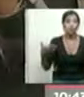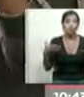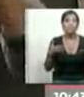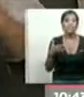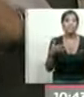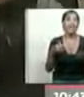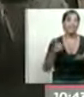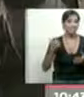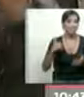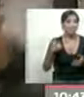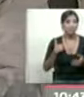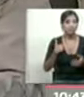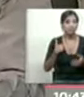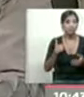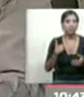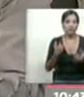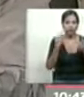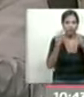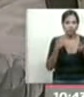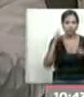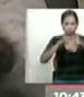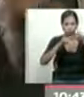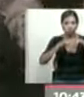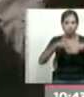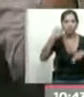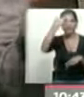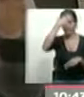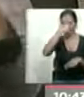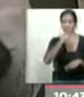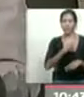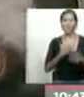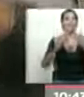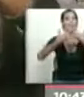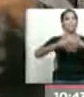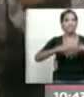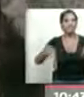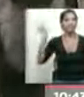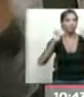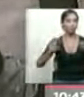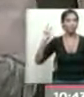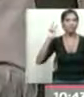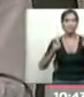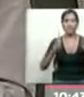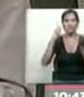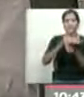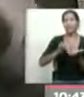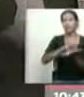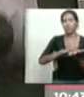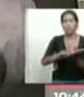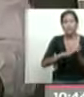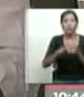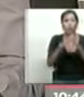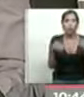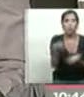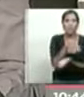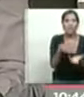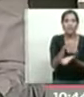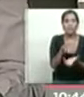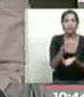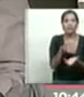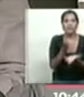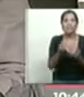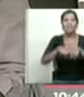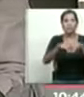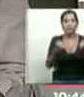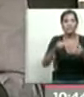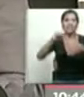venido construyendo la imagen, ¿verdad?, del empresario supuestamente altruista que viene a resolvernos todos los problemas y las coyunturas en